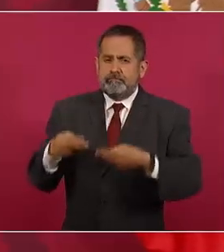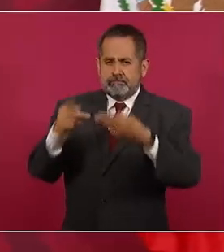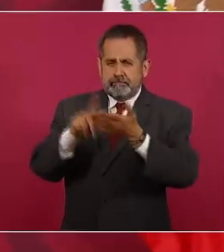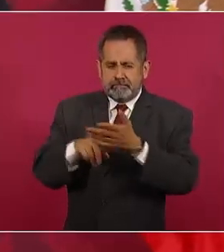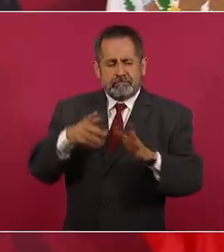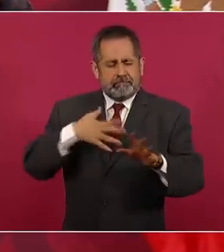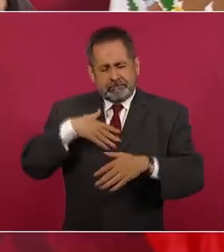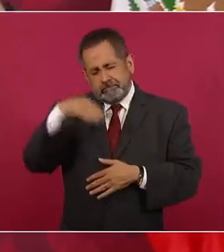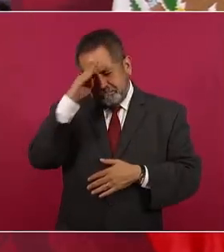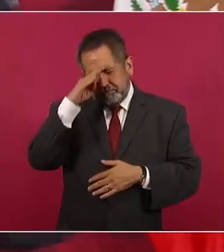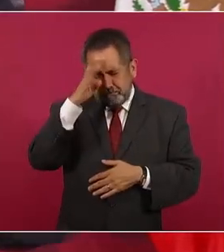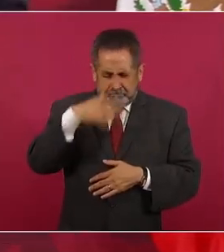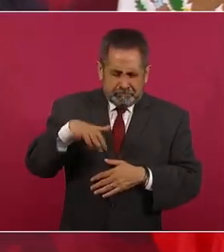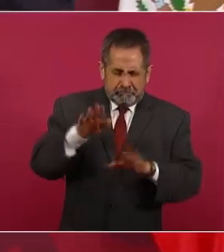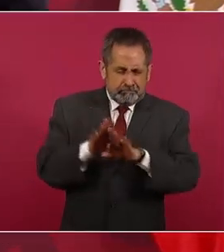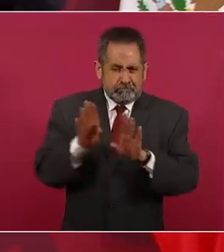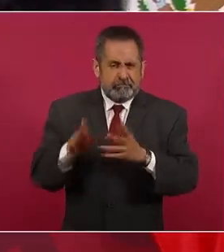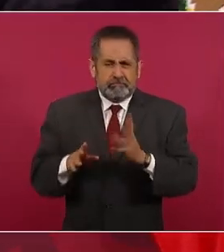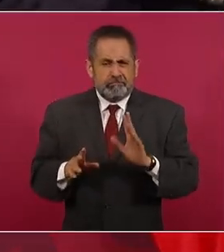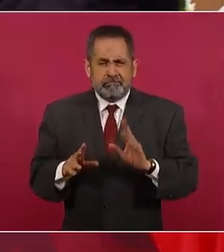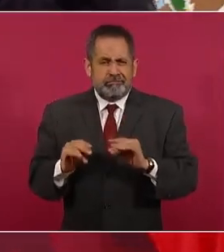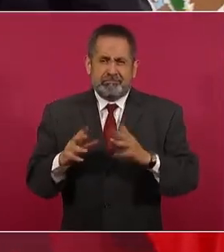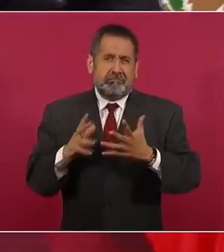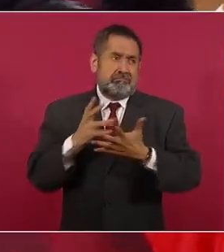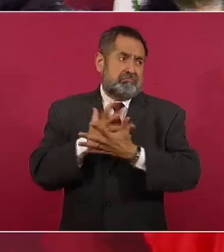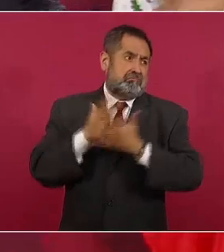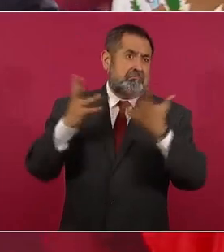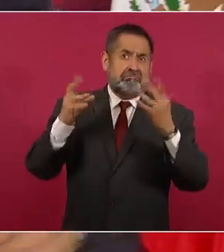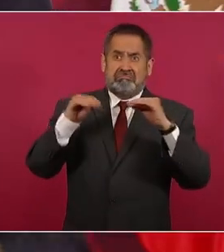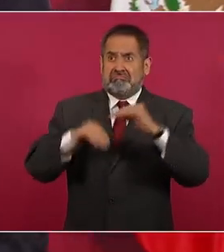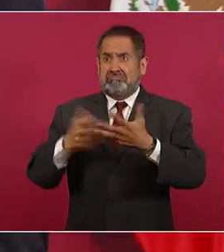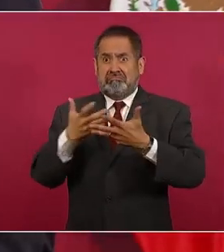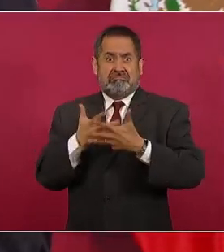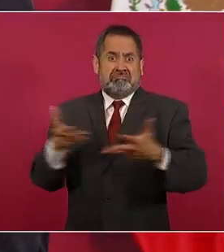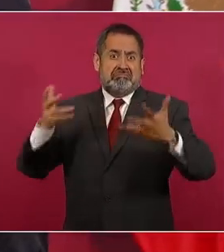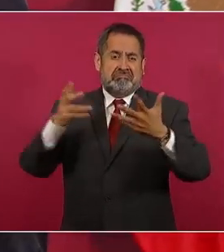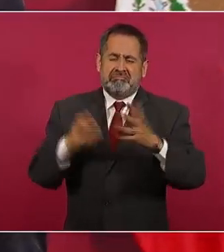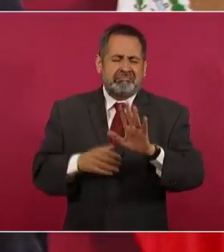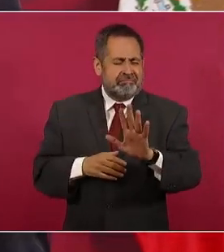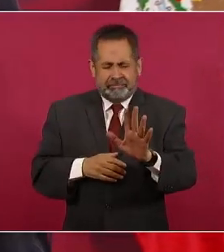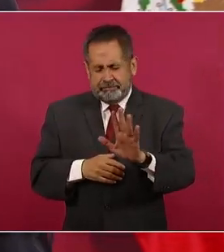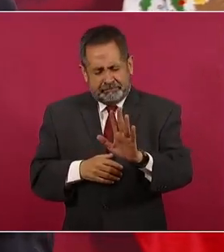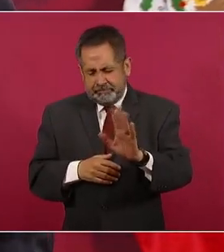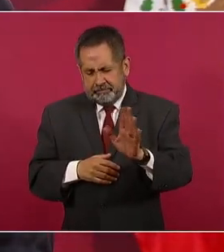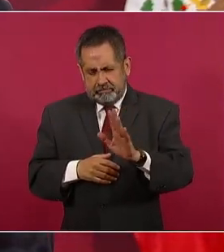buscar que no sea un aparato burocrático,